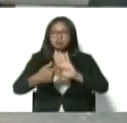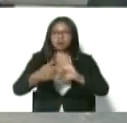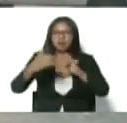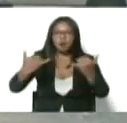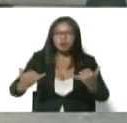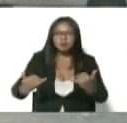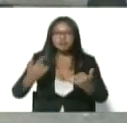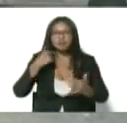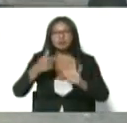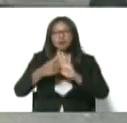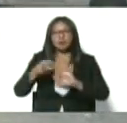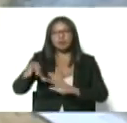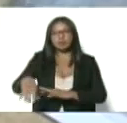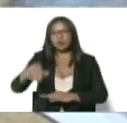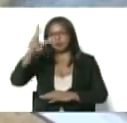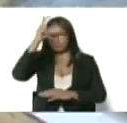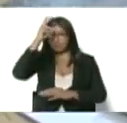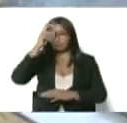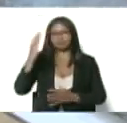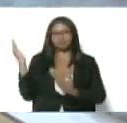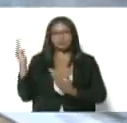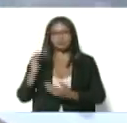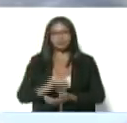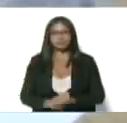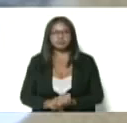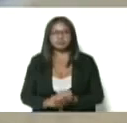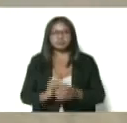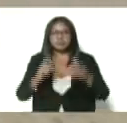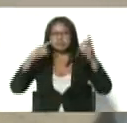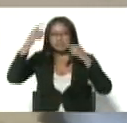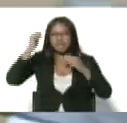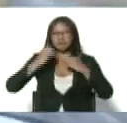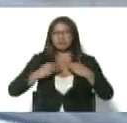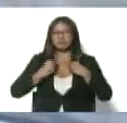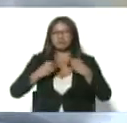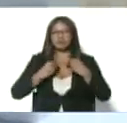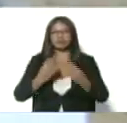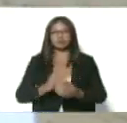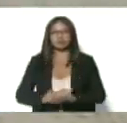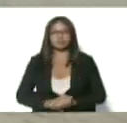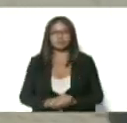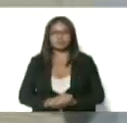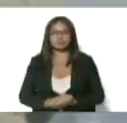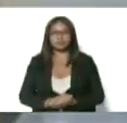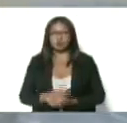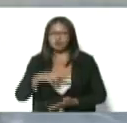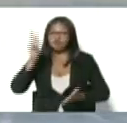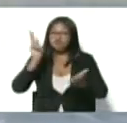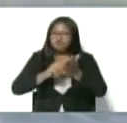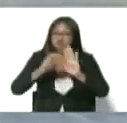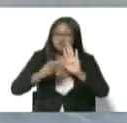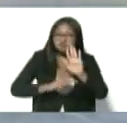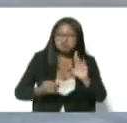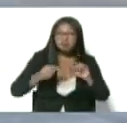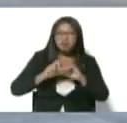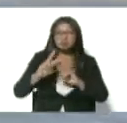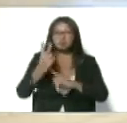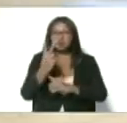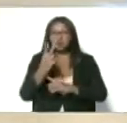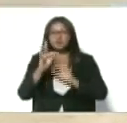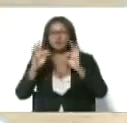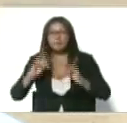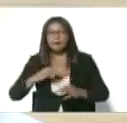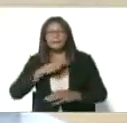se diera en el estado falcón chávez vive mi comandante en jefe dándole cumplimiento al vértice 2 de la gran